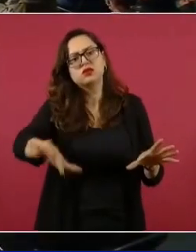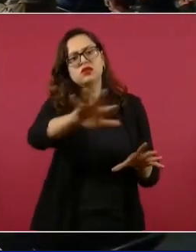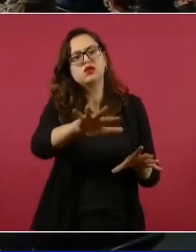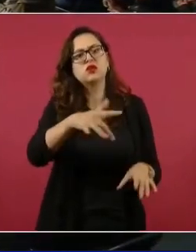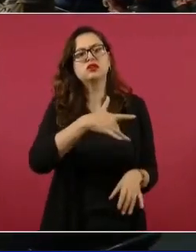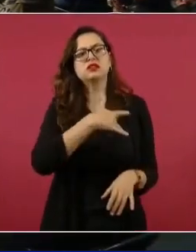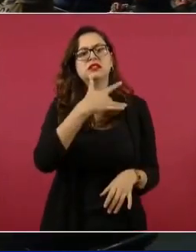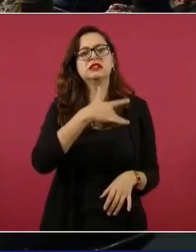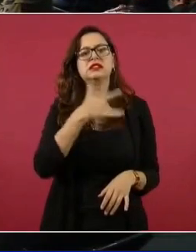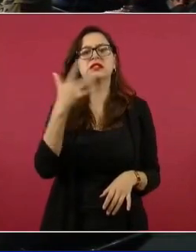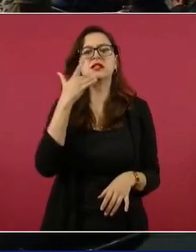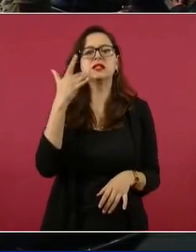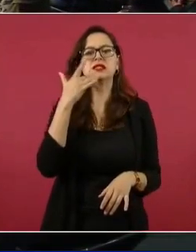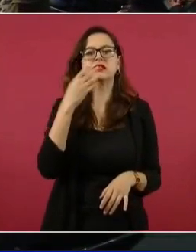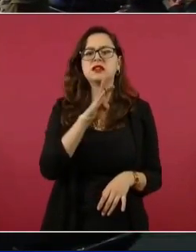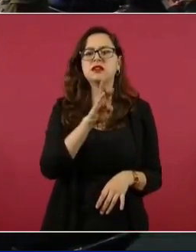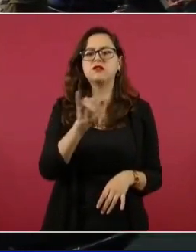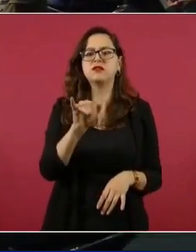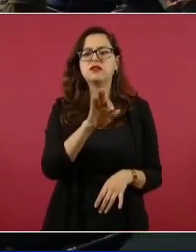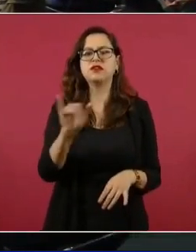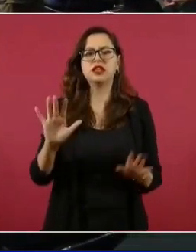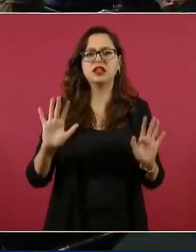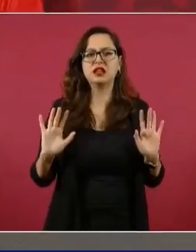los aspiracionistas,